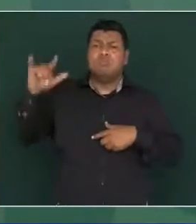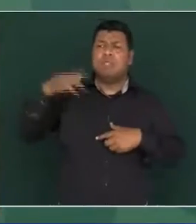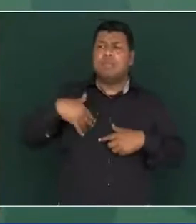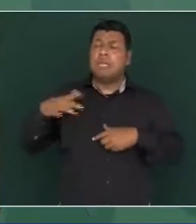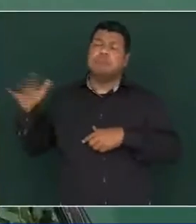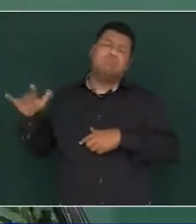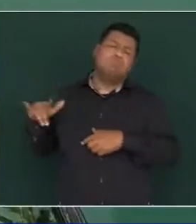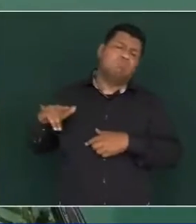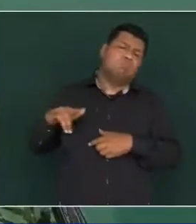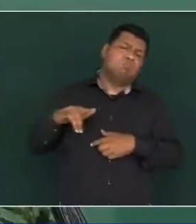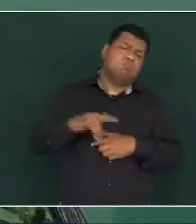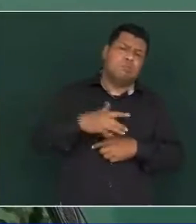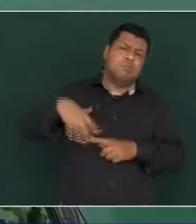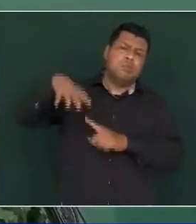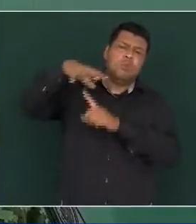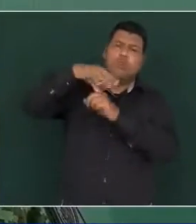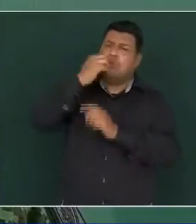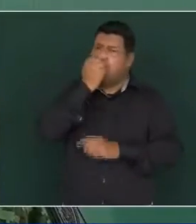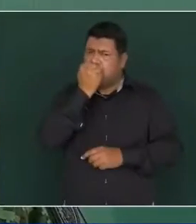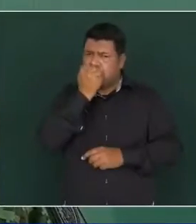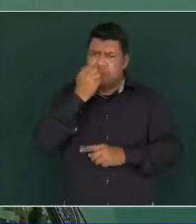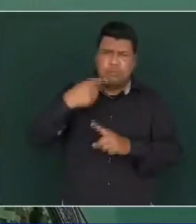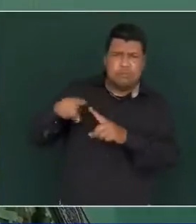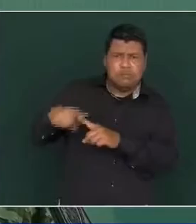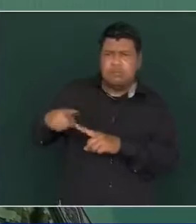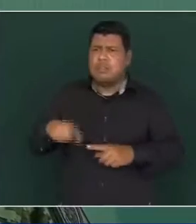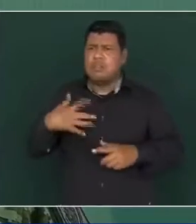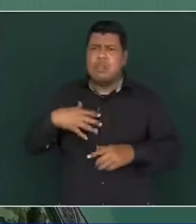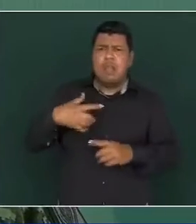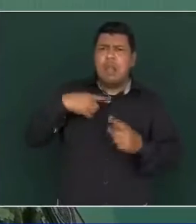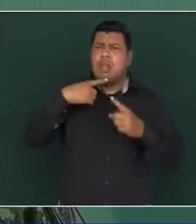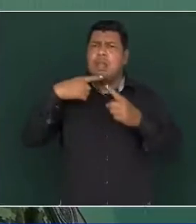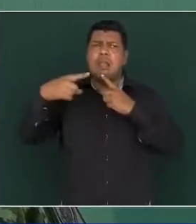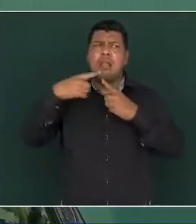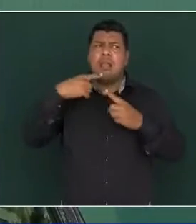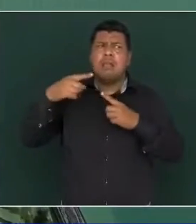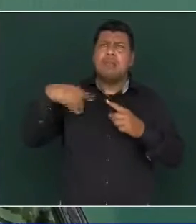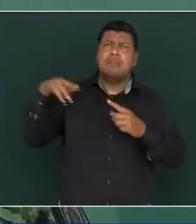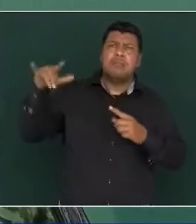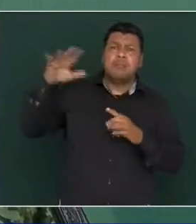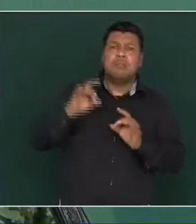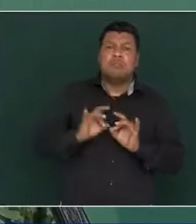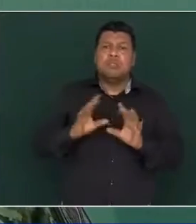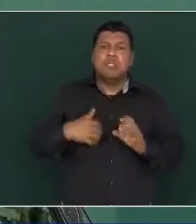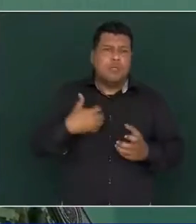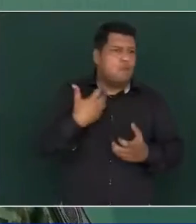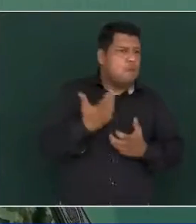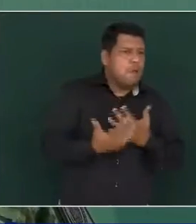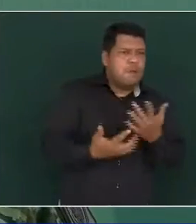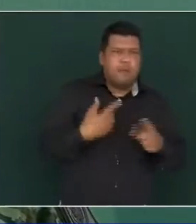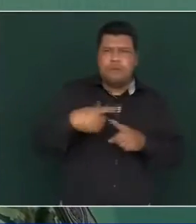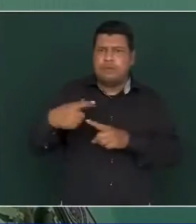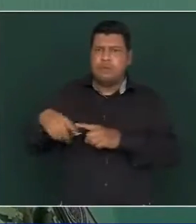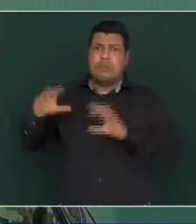La torre de control que tiene el aeropuerto, la parte de incendios, ya tenemos los